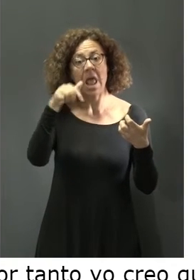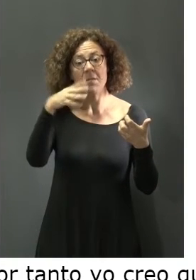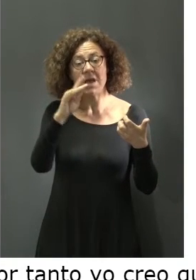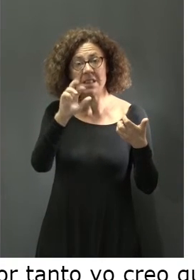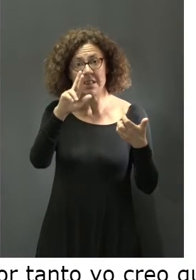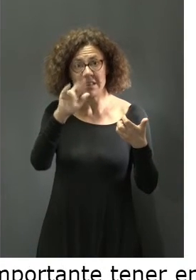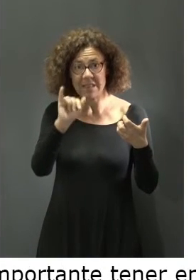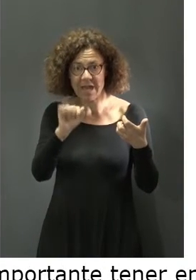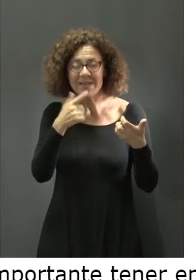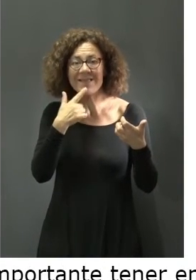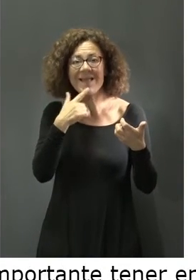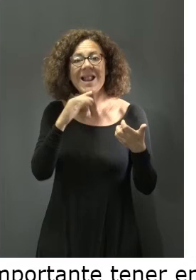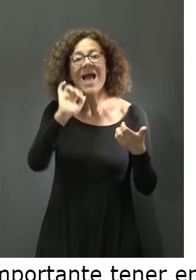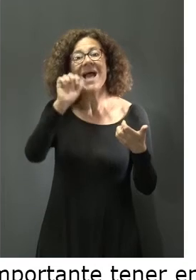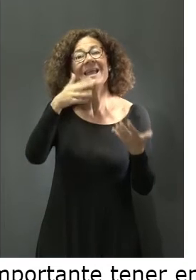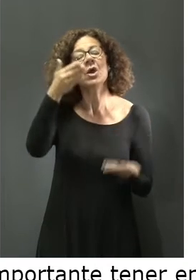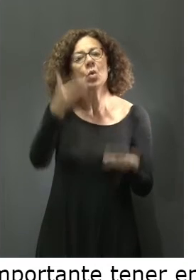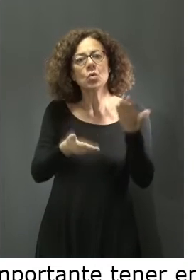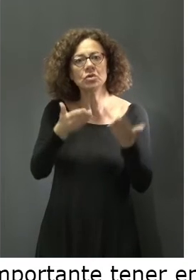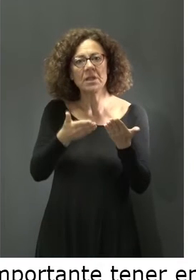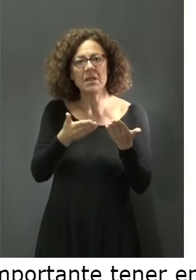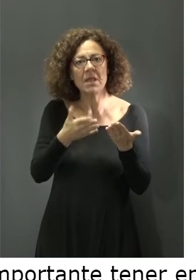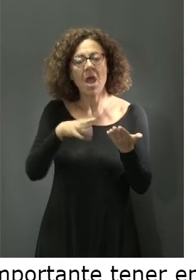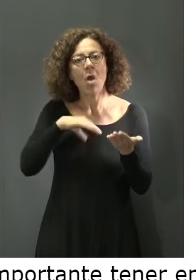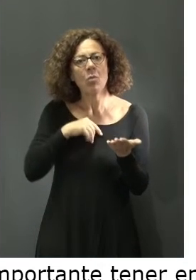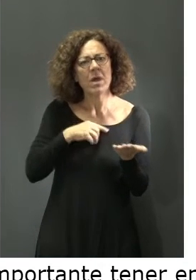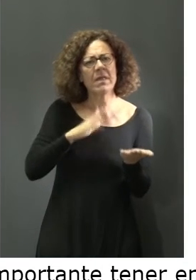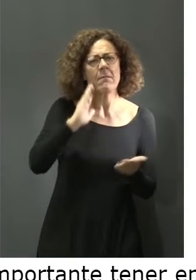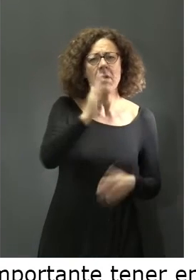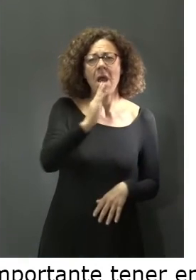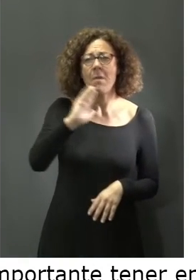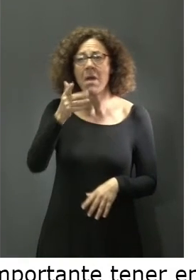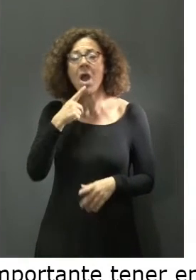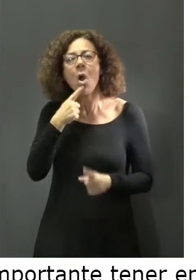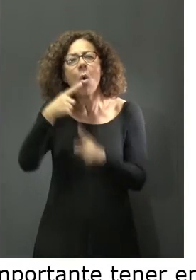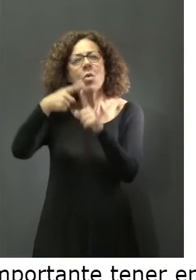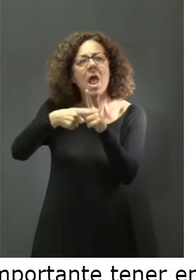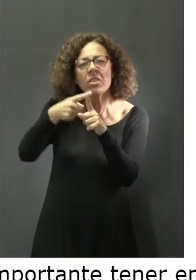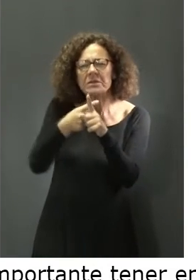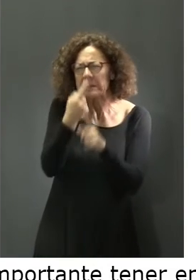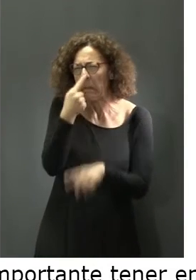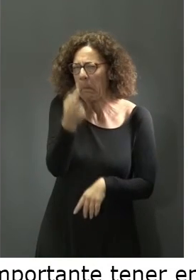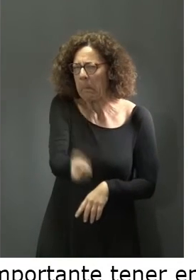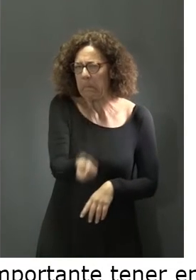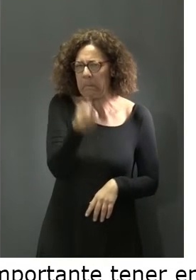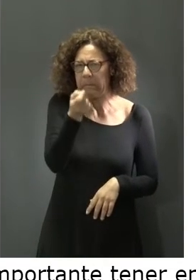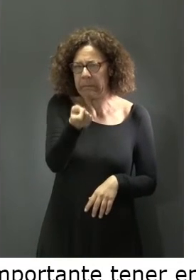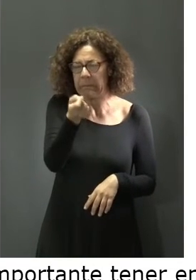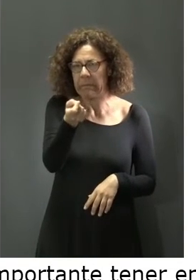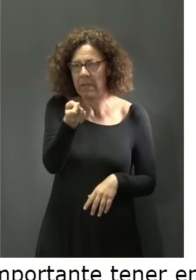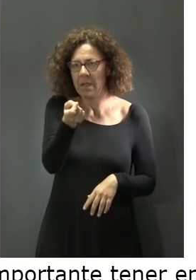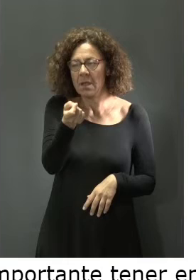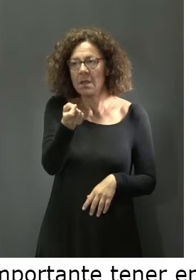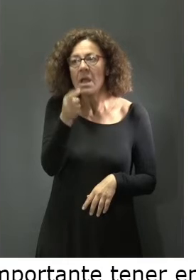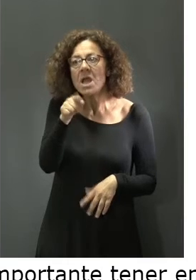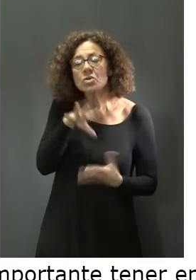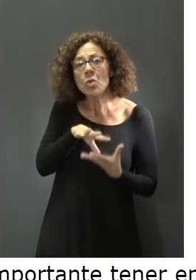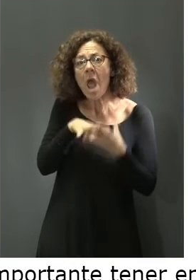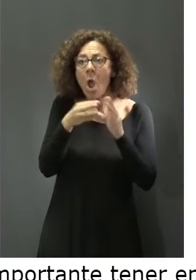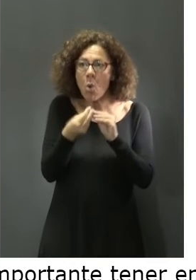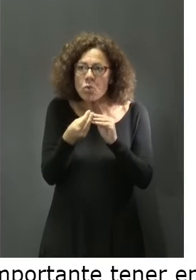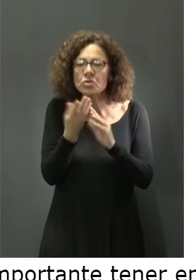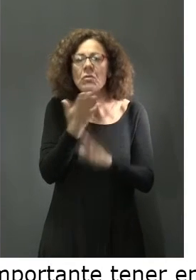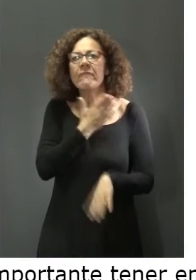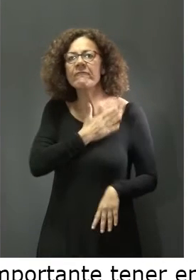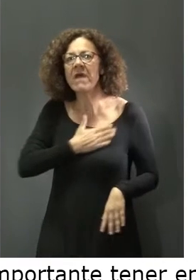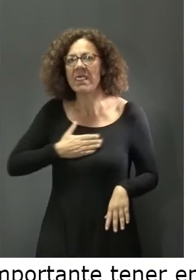decía: la injusticia envenena incluso a dosis homeopáticas. Y esto que puede parecer algo que, bueno, tiene un ajuste, tiene un